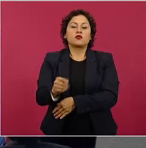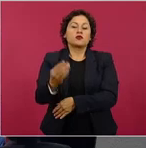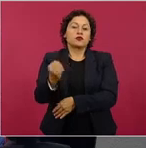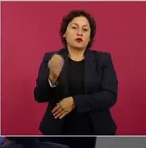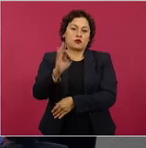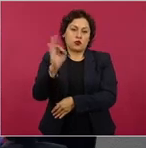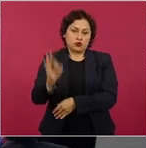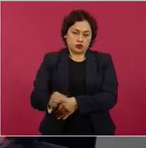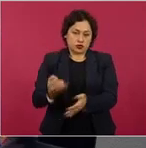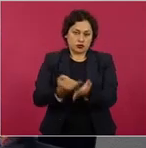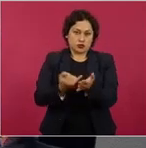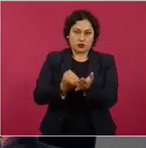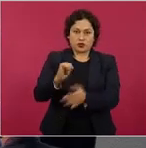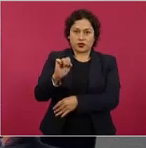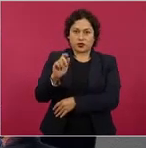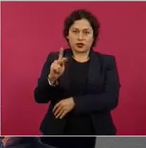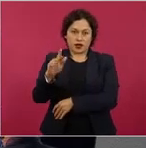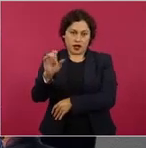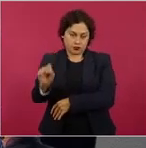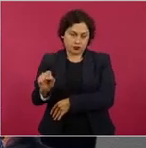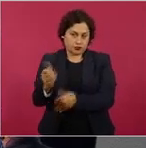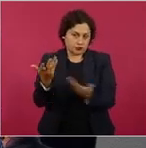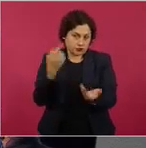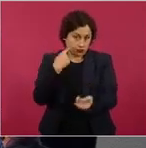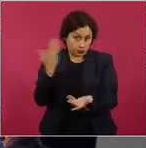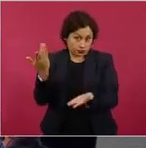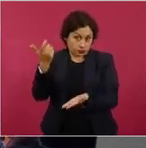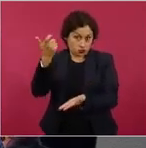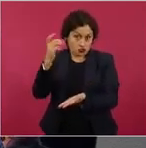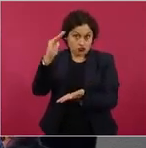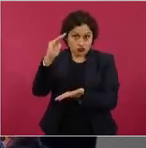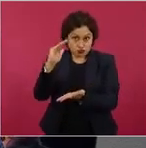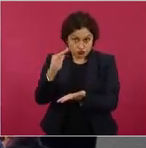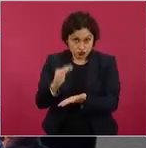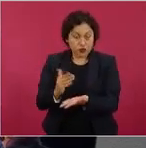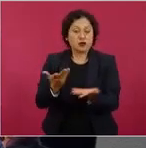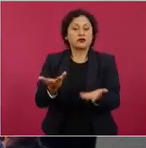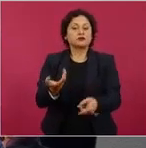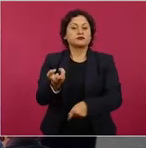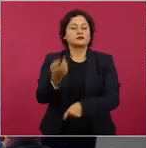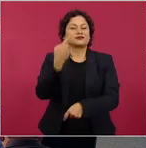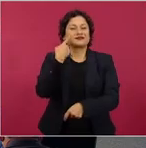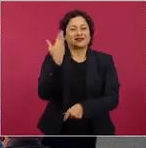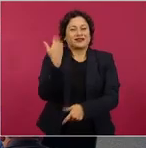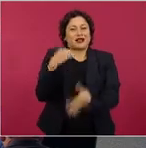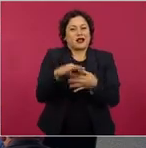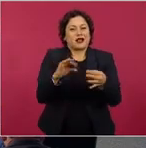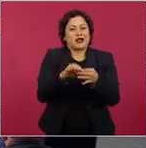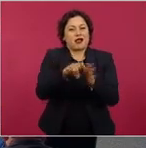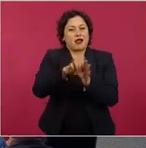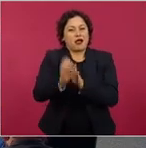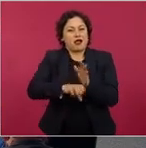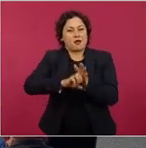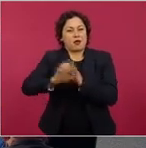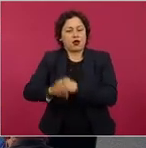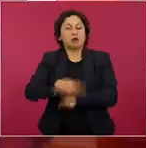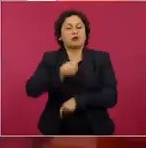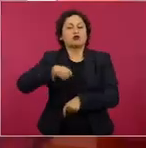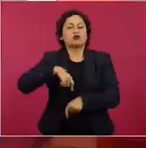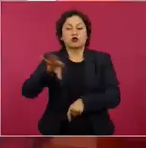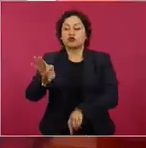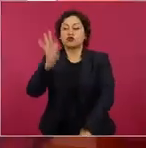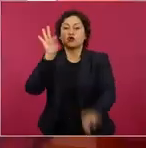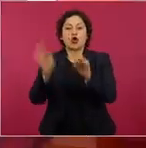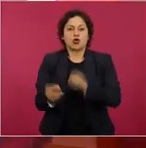IEPS, 23.10 y ejemplos, pues como los mencionamos, nosotros exponemos dos tipos de